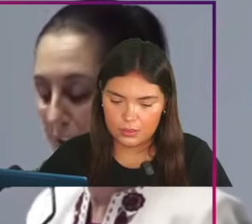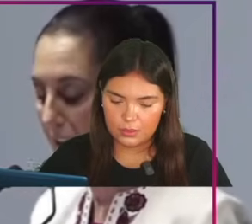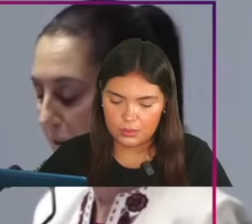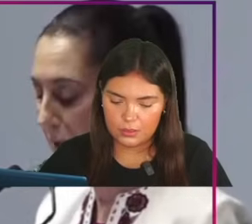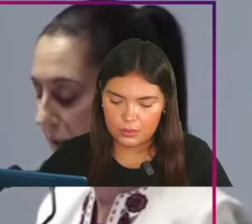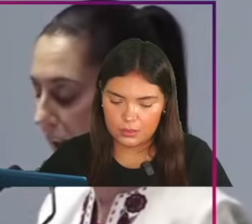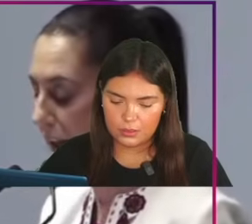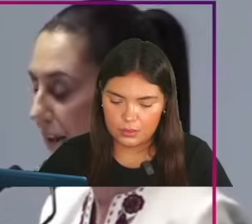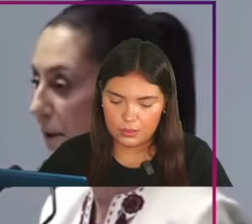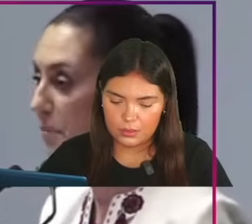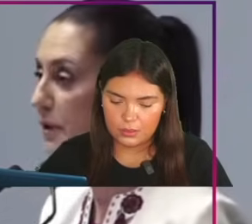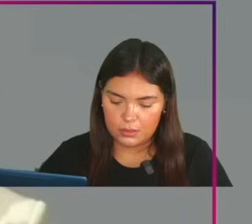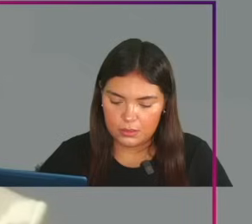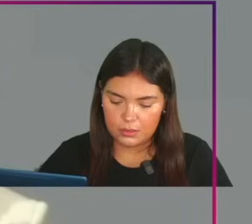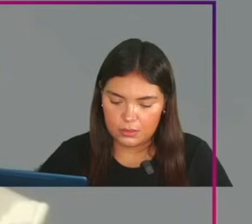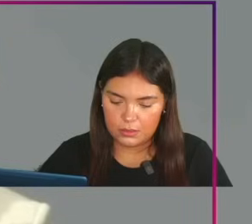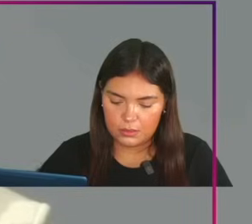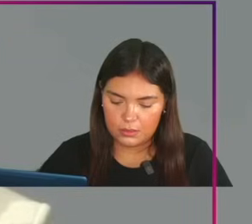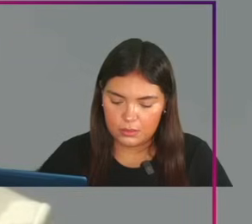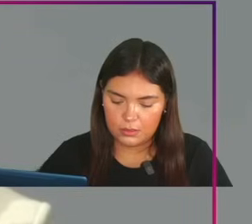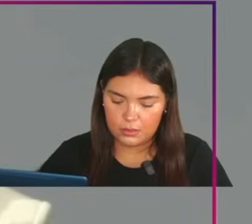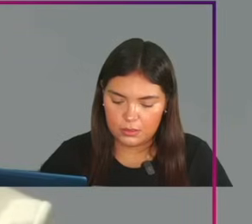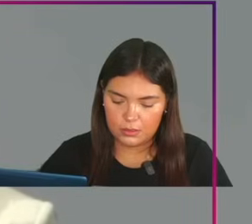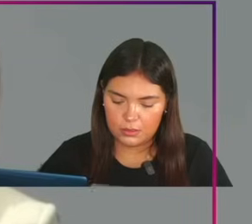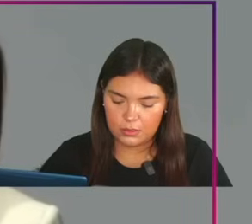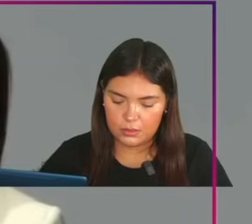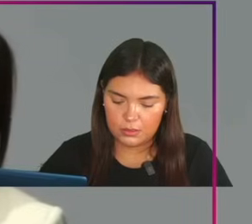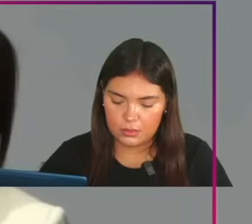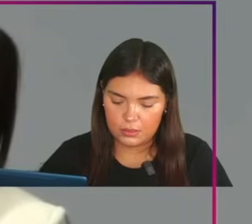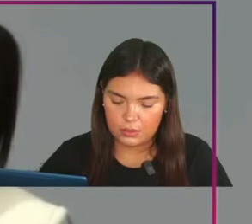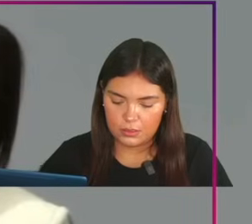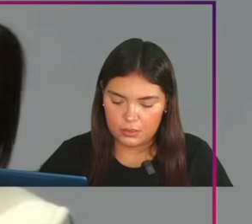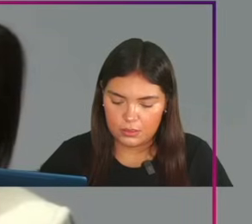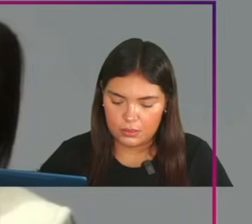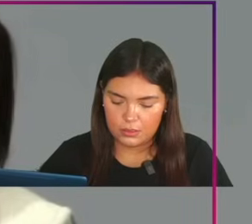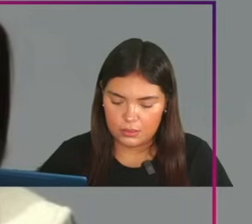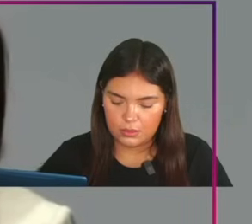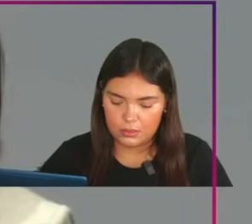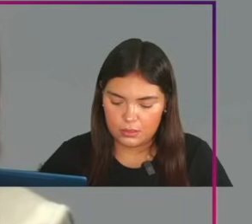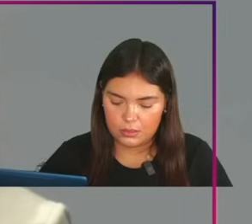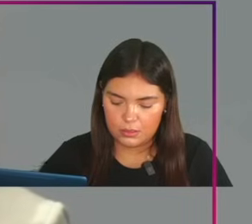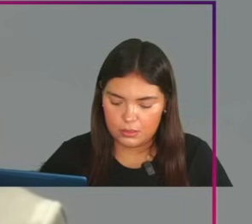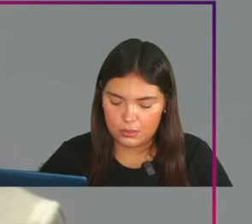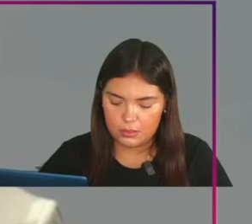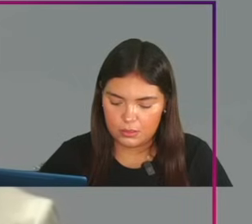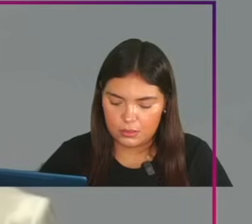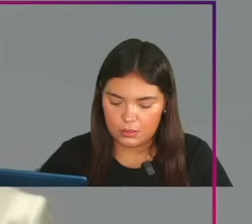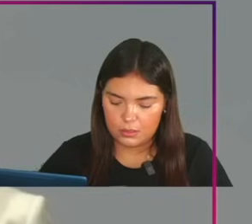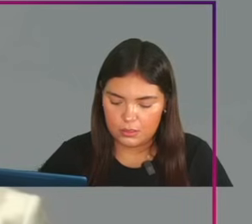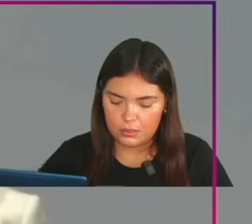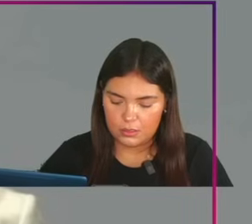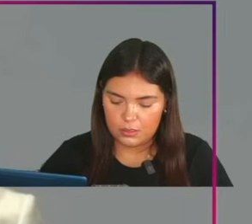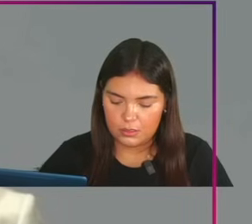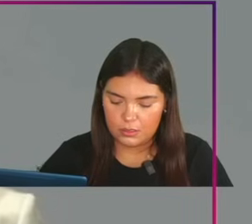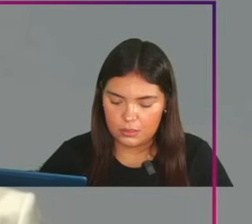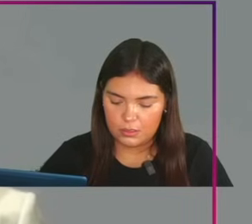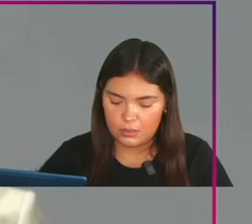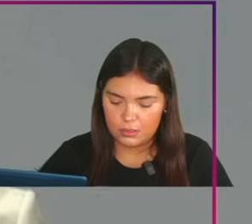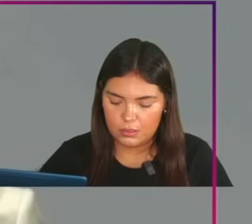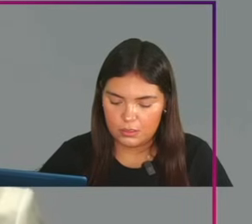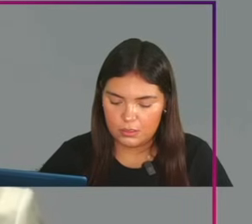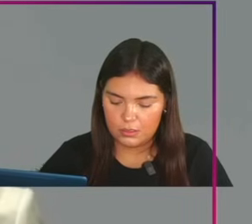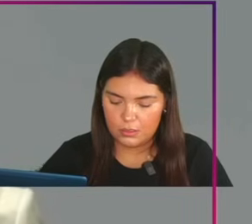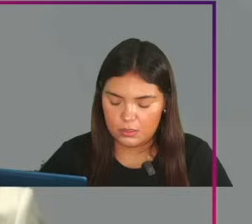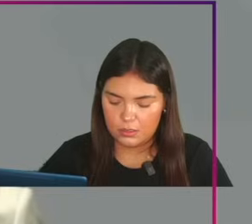acompañar al presidente López Obrador estamos viviendo también una transición histórica